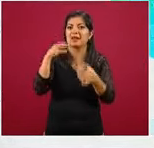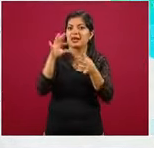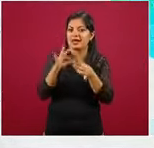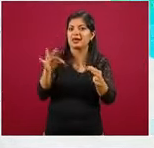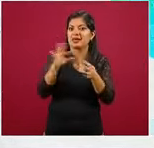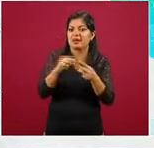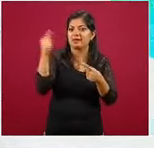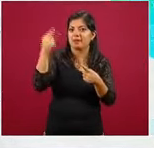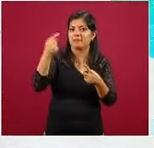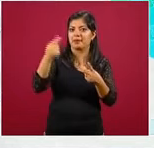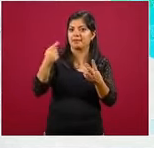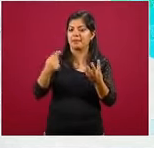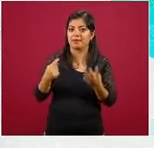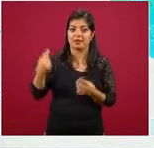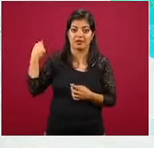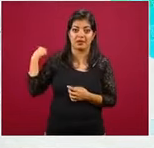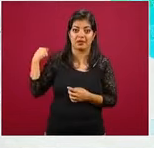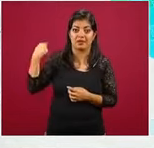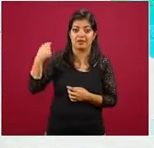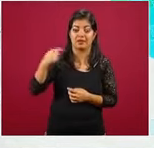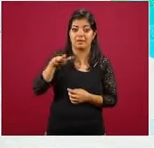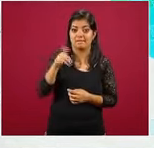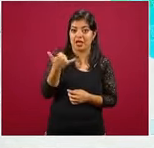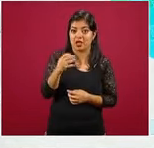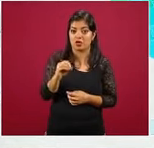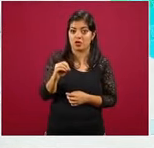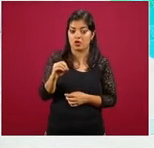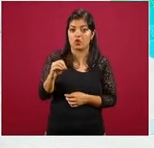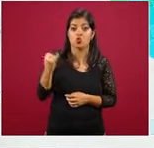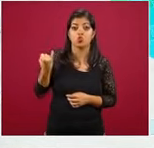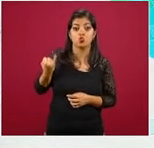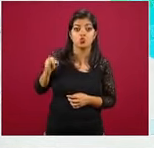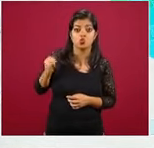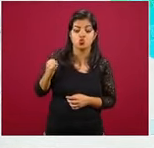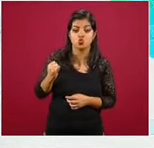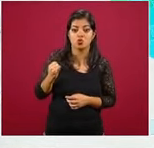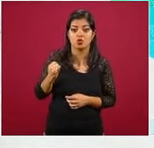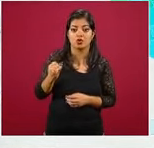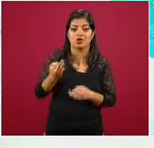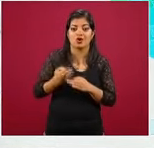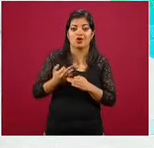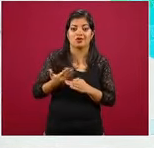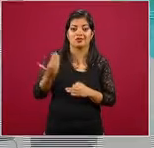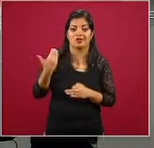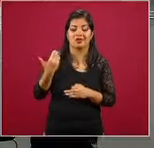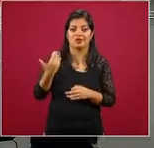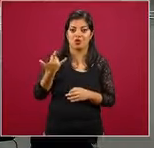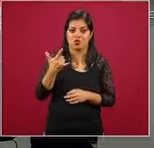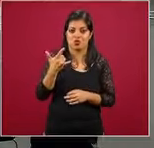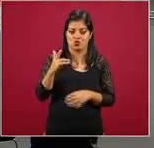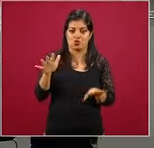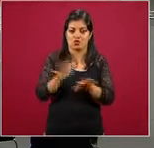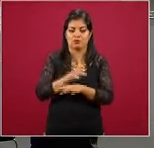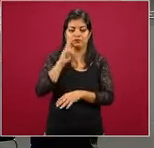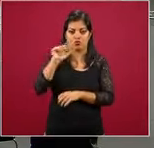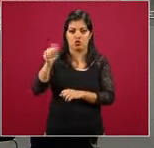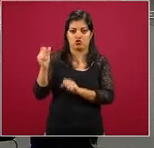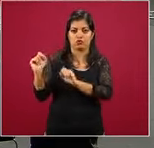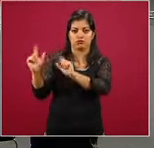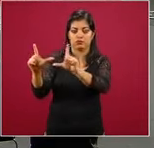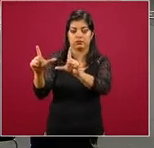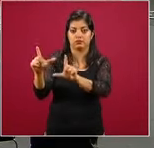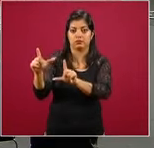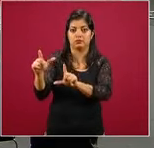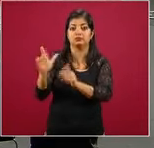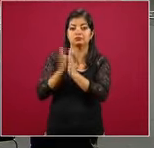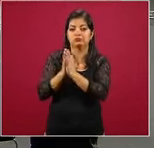presentando durante una buena parte de mayo, todo junio y recientemente cambiamos. La siguiente. Ahora sí, el